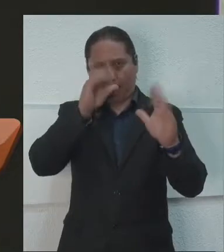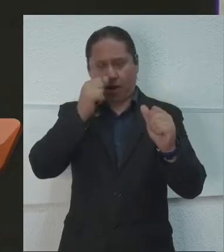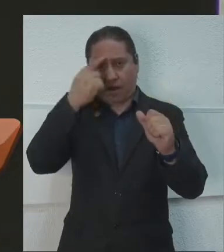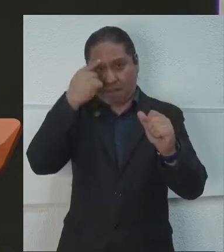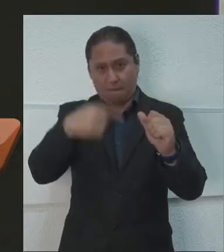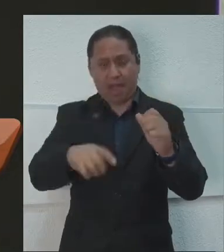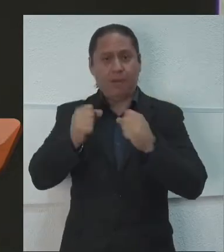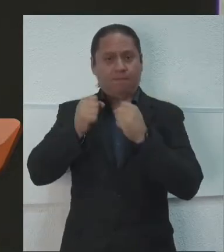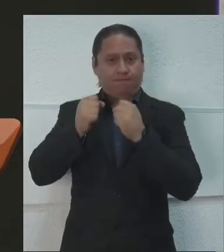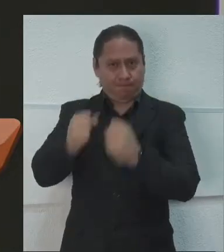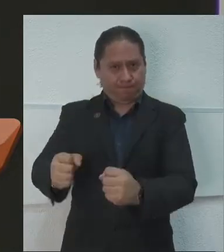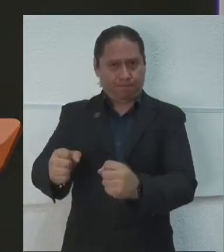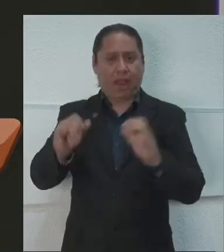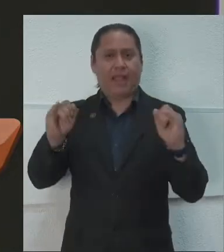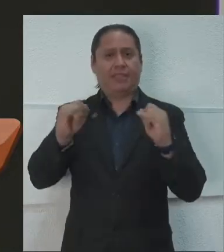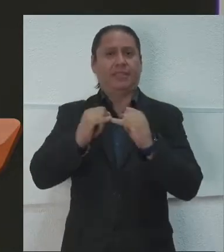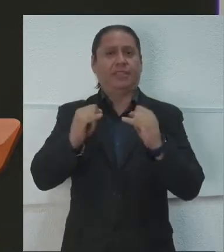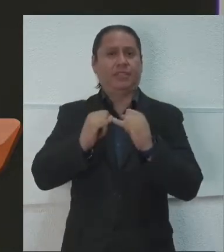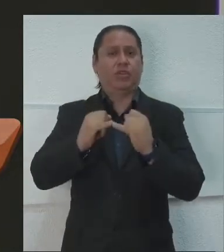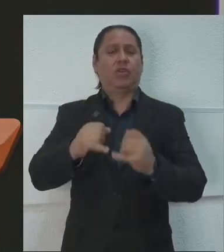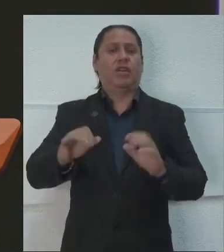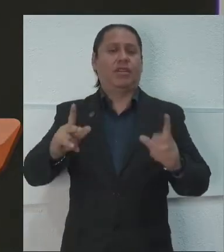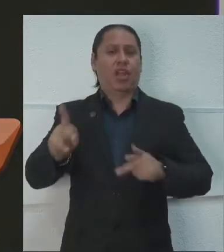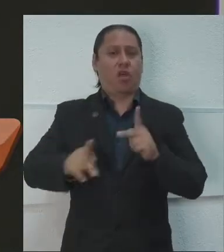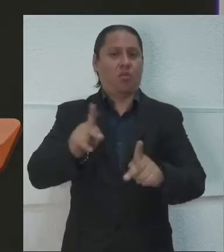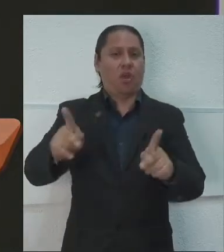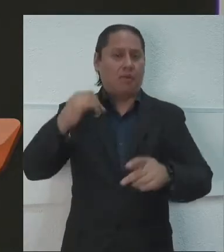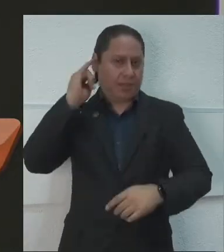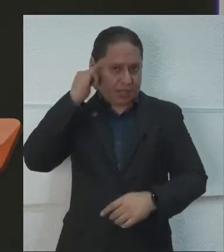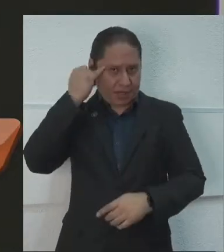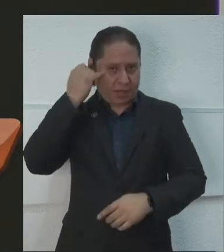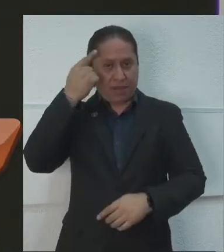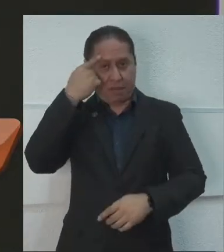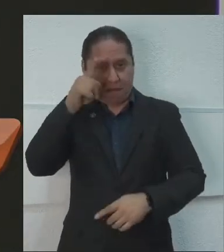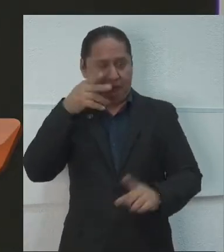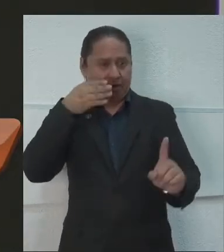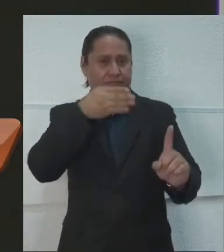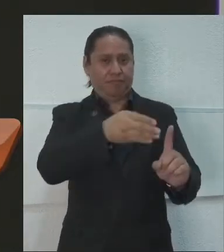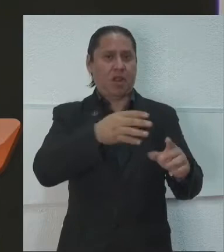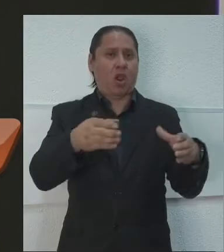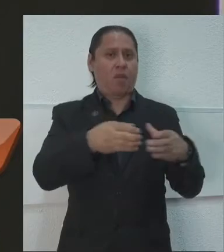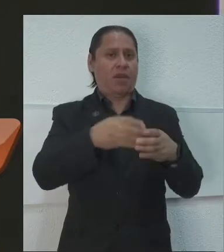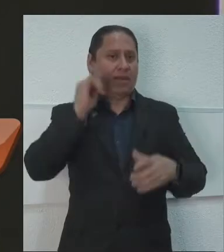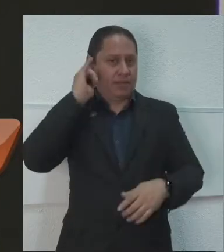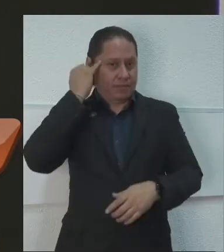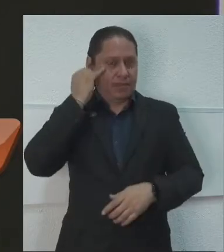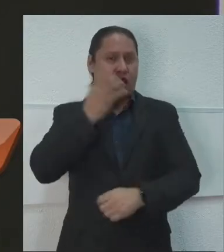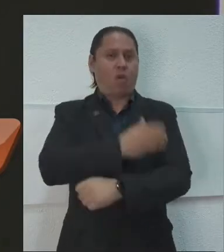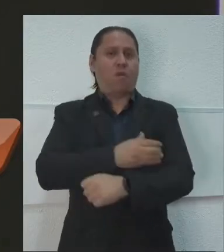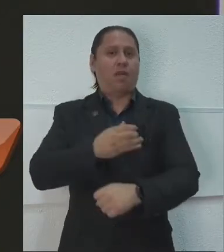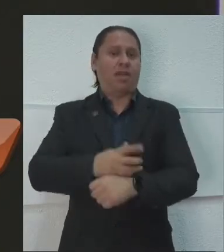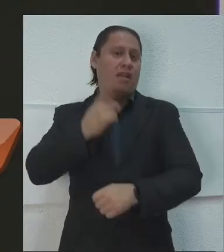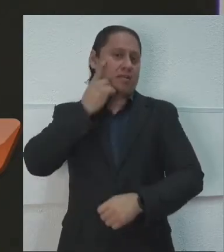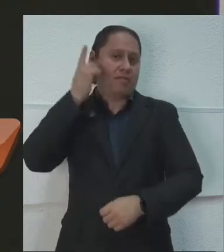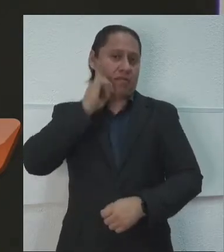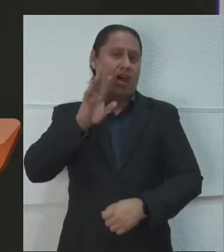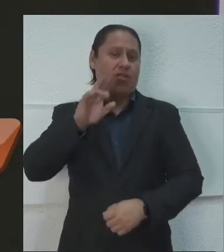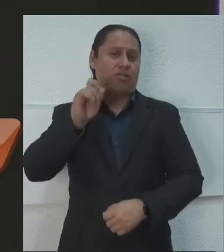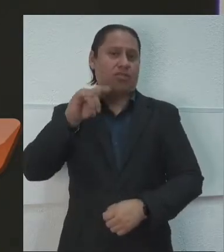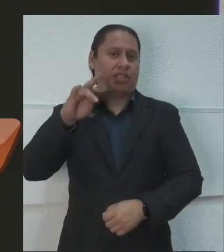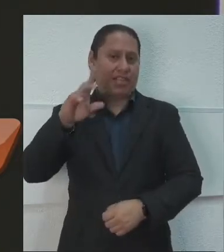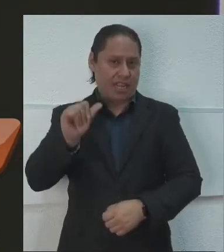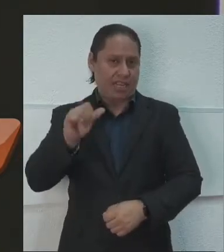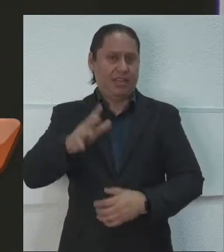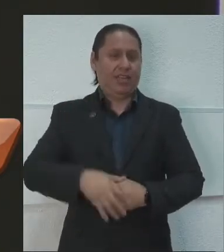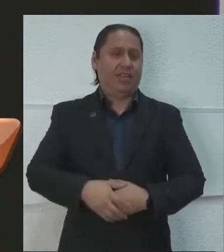para fortalecer las instituciones de pueblos indígenas para pueblos indígenas. Agradezco, por supuesto, a mi compañera, la diputada Roselia,